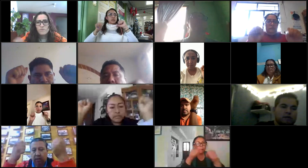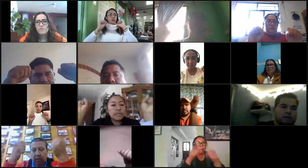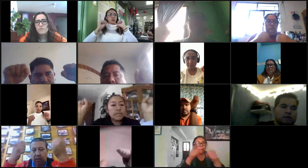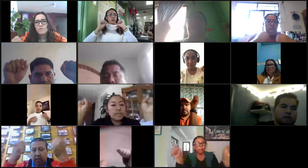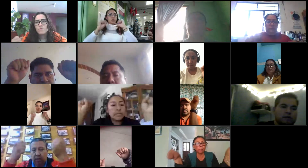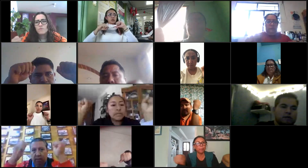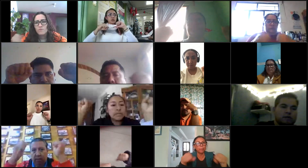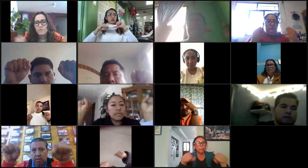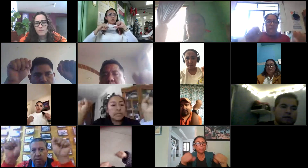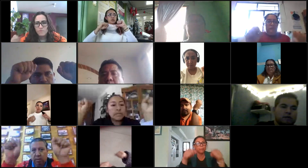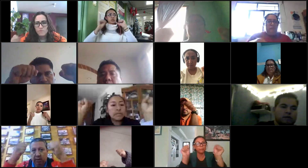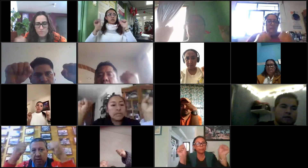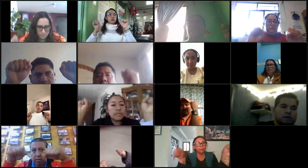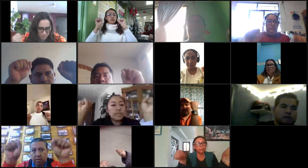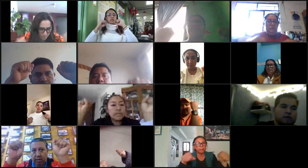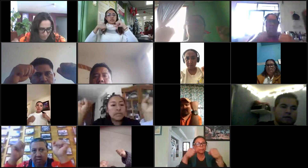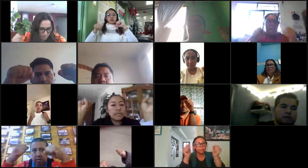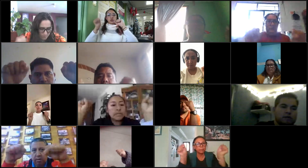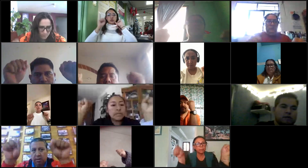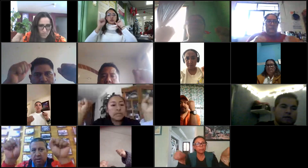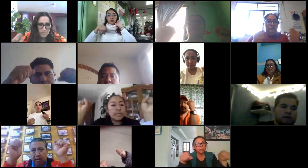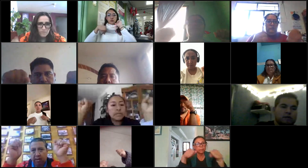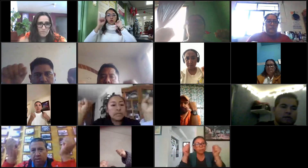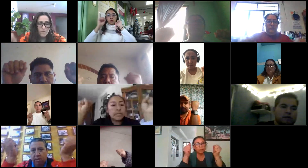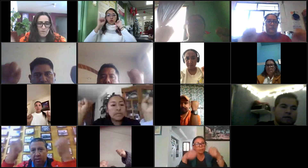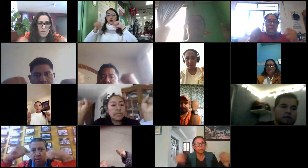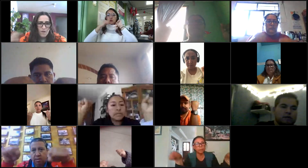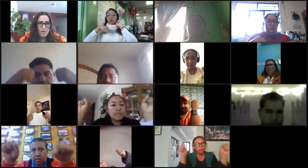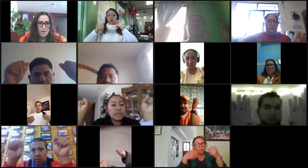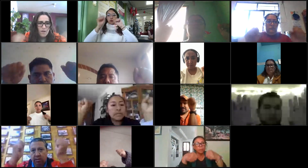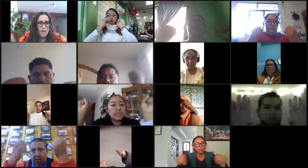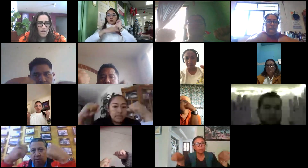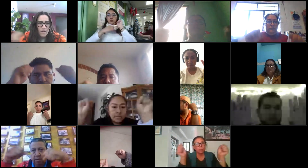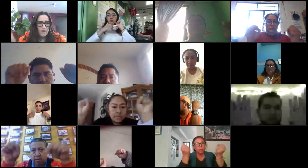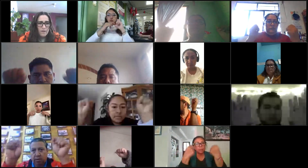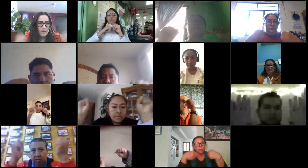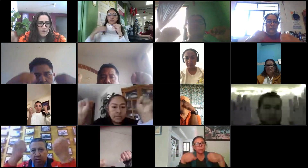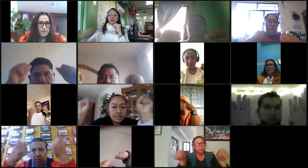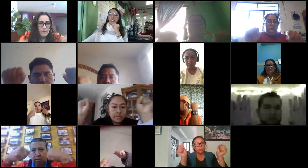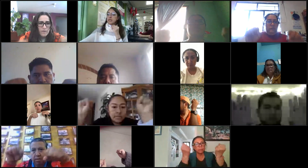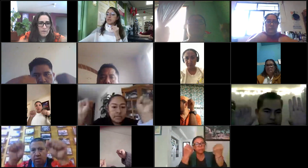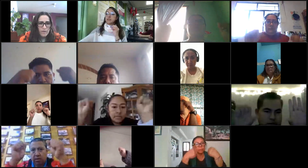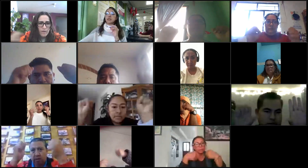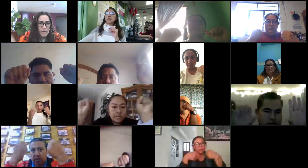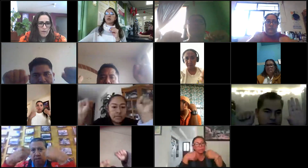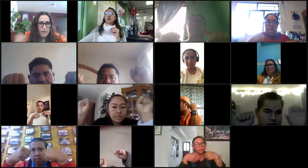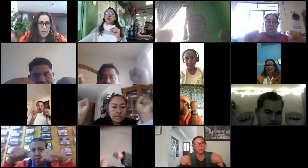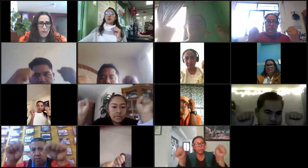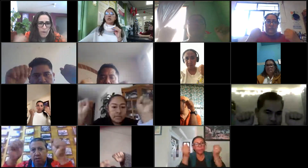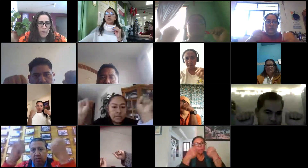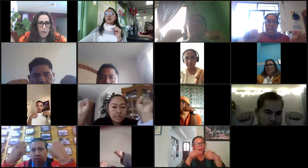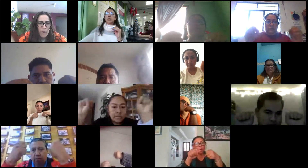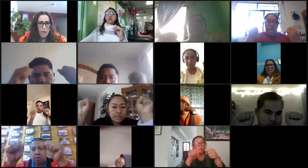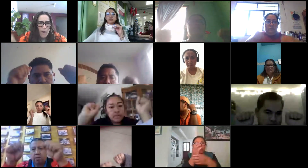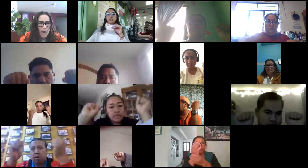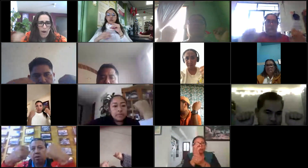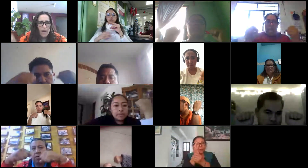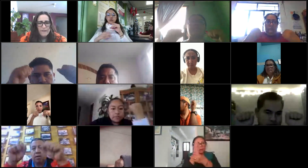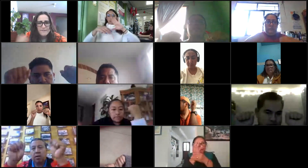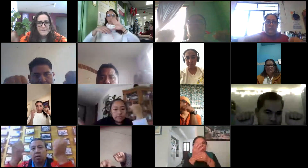3, 4, 5 y hacia adentro. 1, 2, 3,